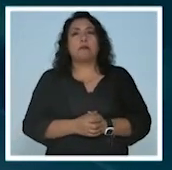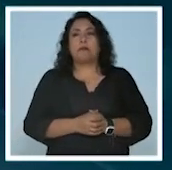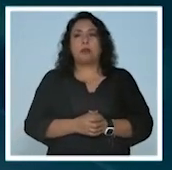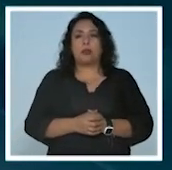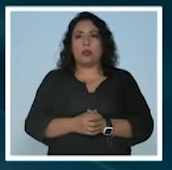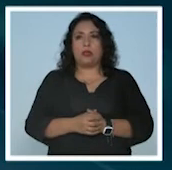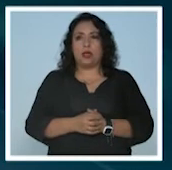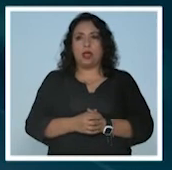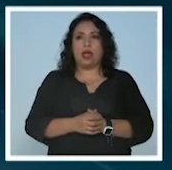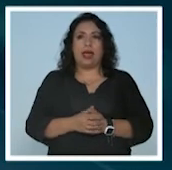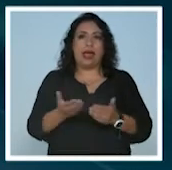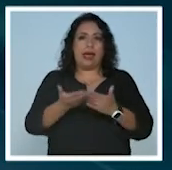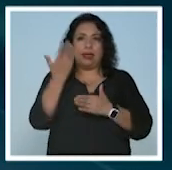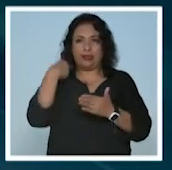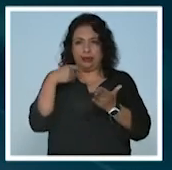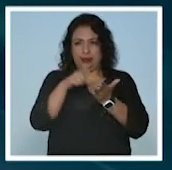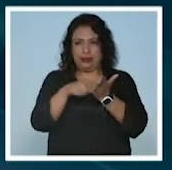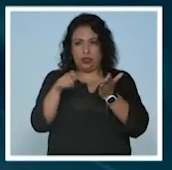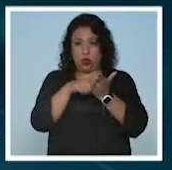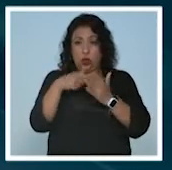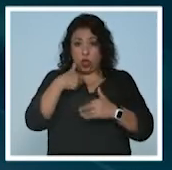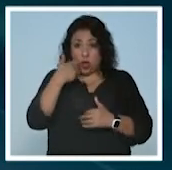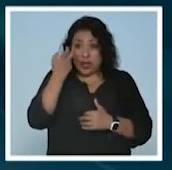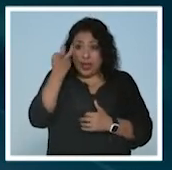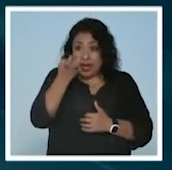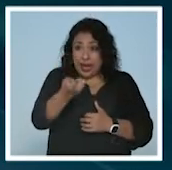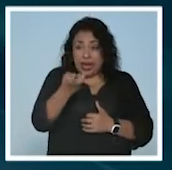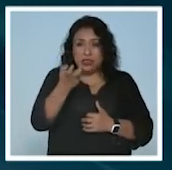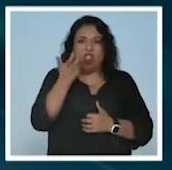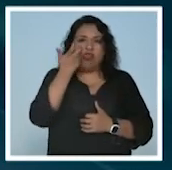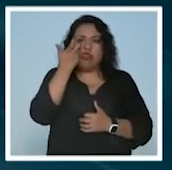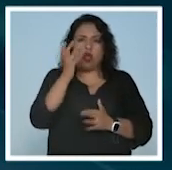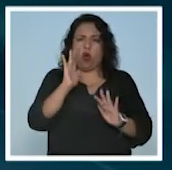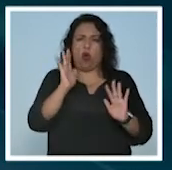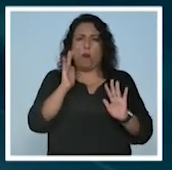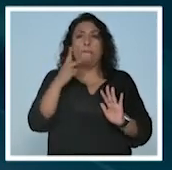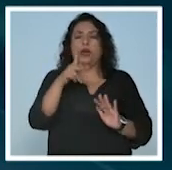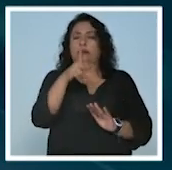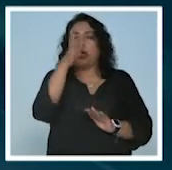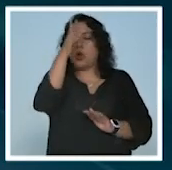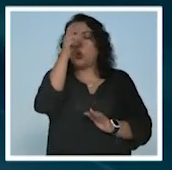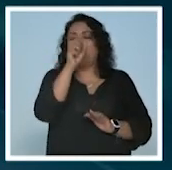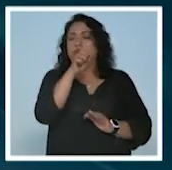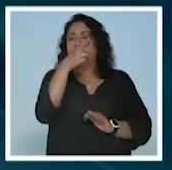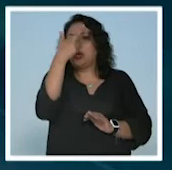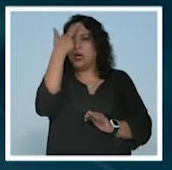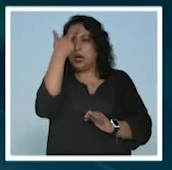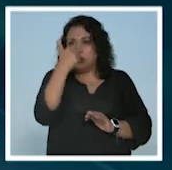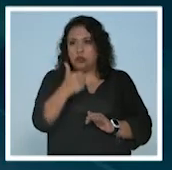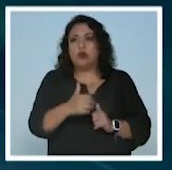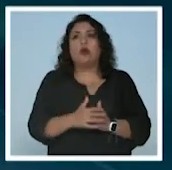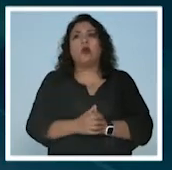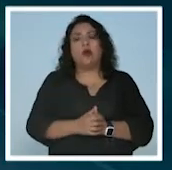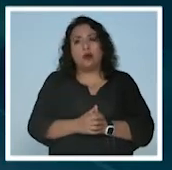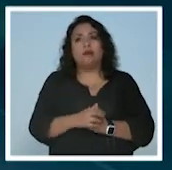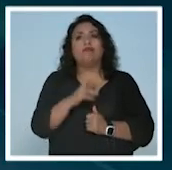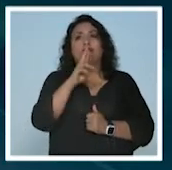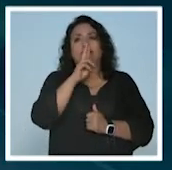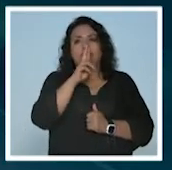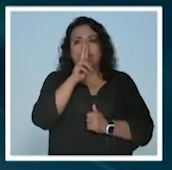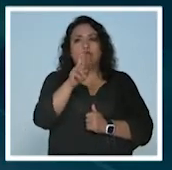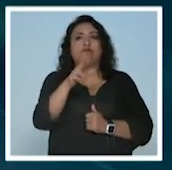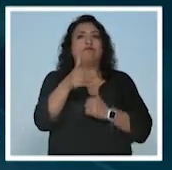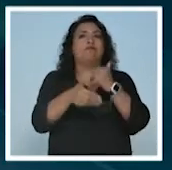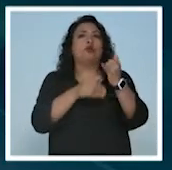que antes de la escritura me propuse deliberadamente, pero sí coincido contigo que el resultado